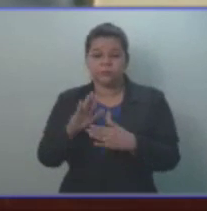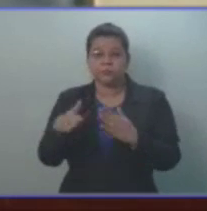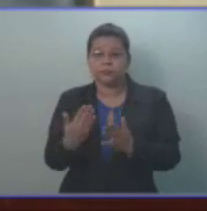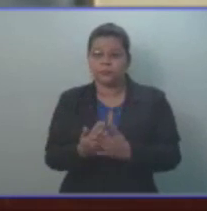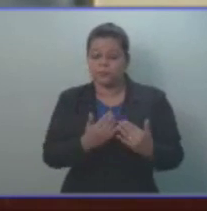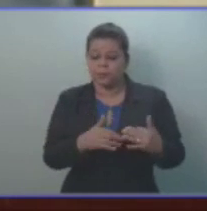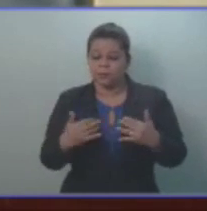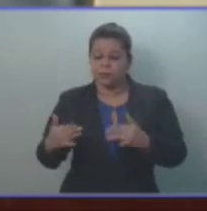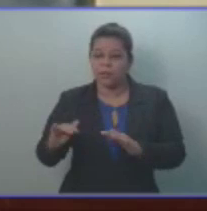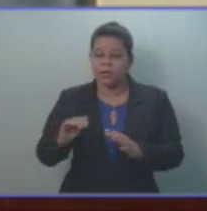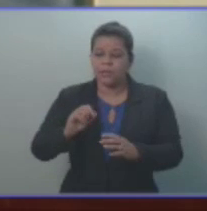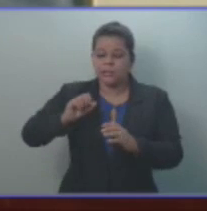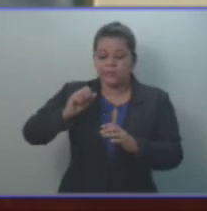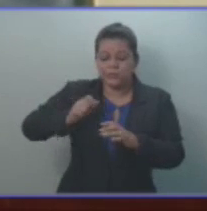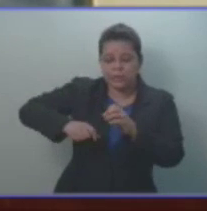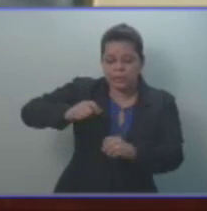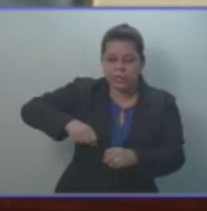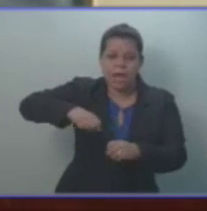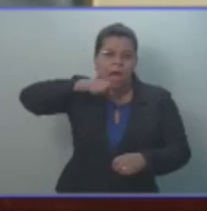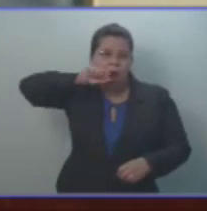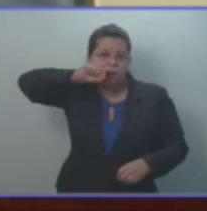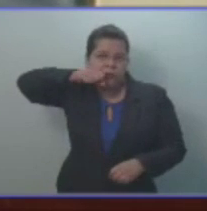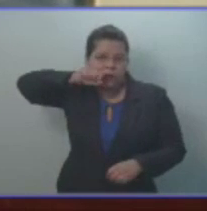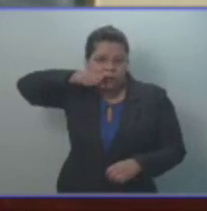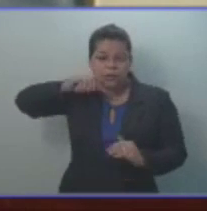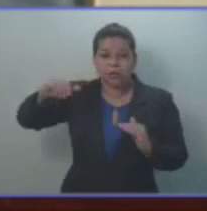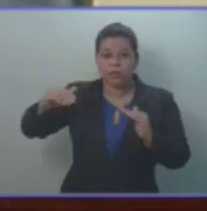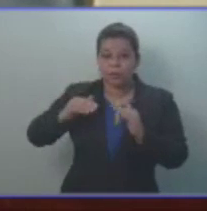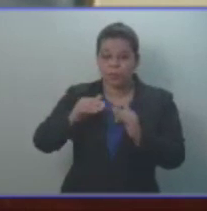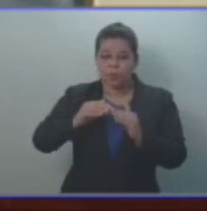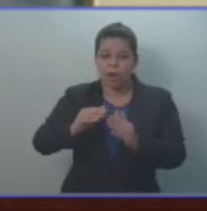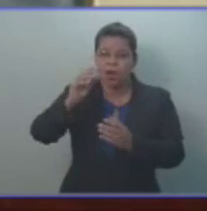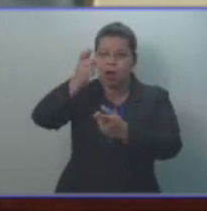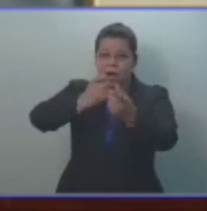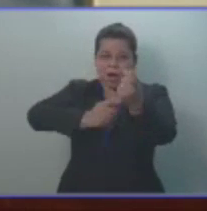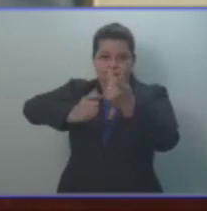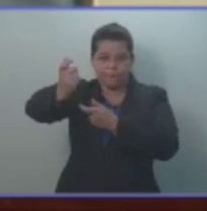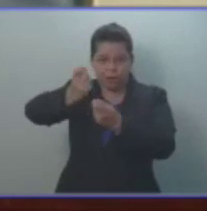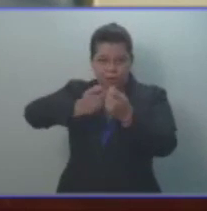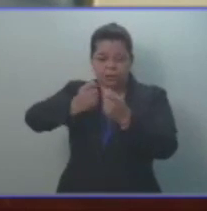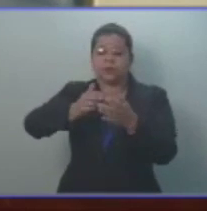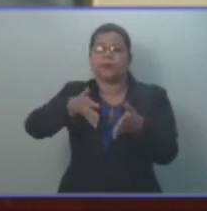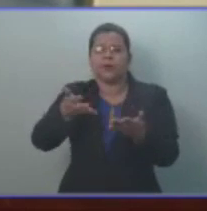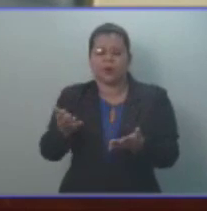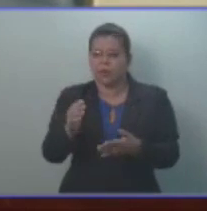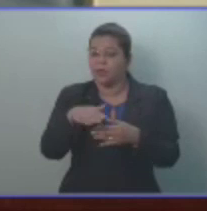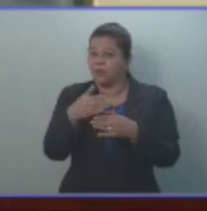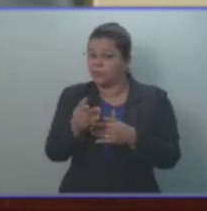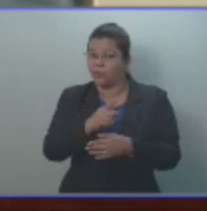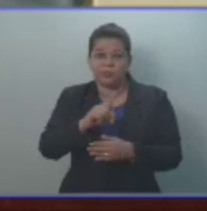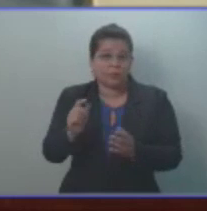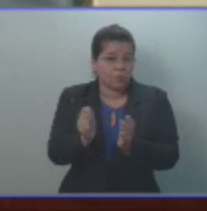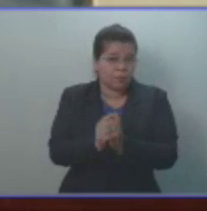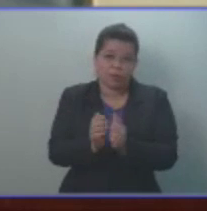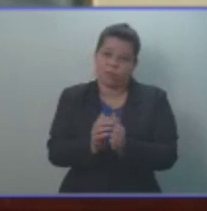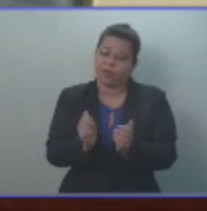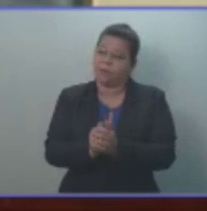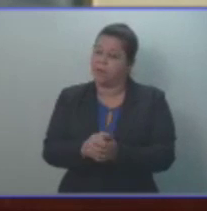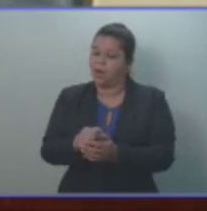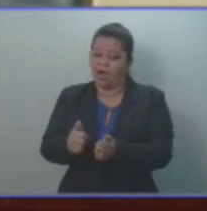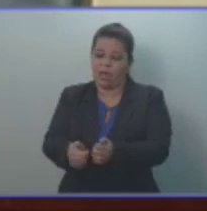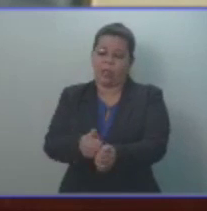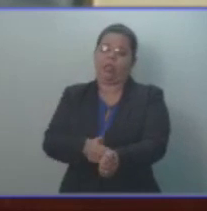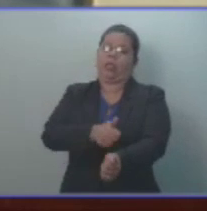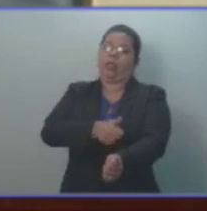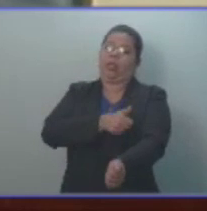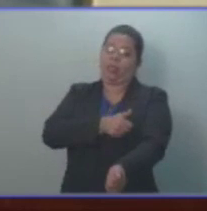del cultivo de caña y del cultivo del café, para que no caigan en una situación de incumplimiento de obligaciones